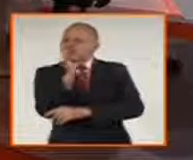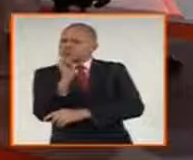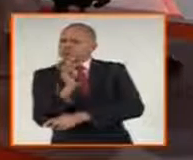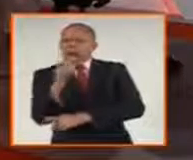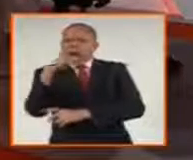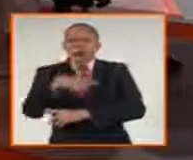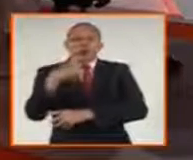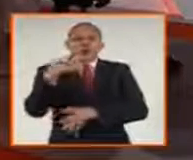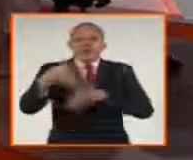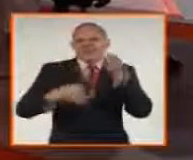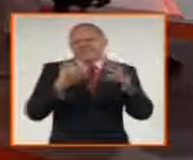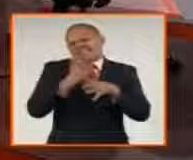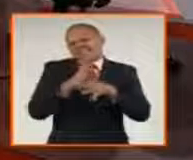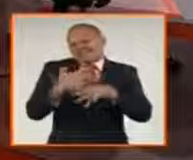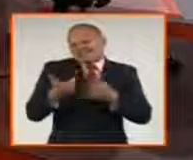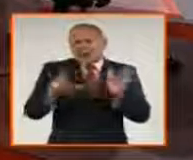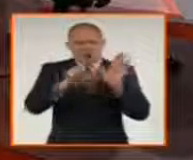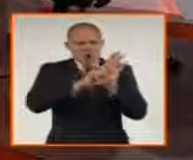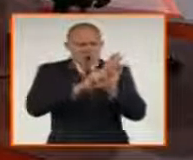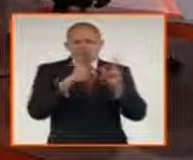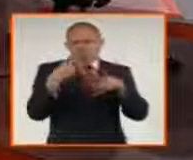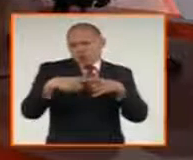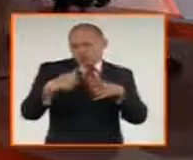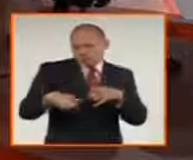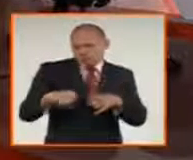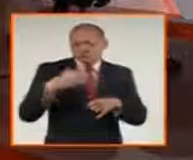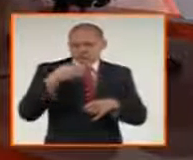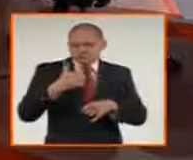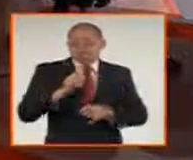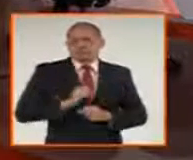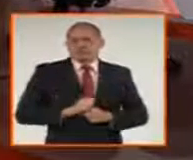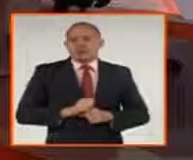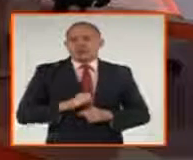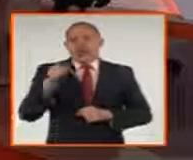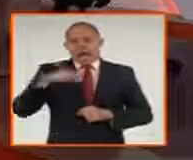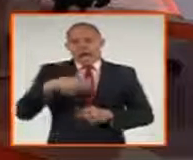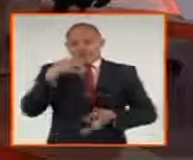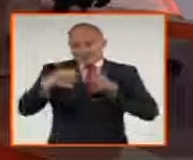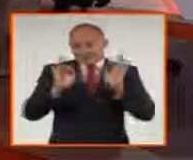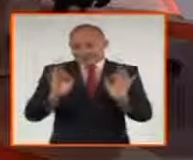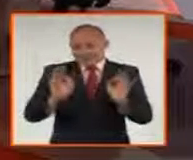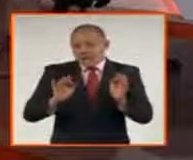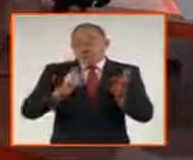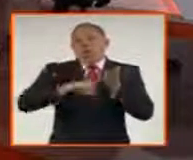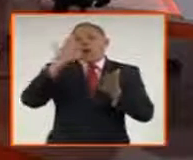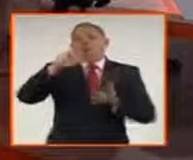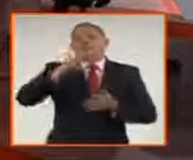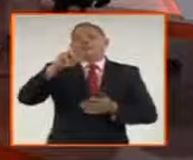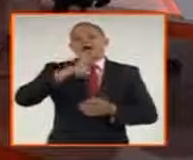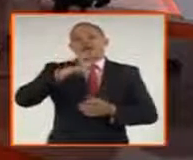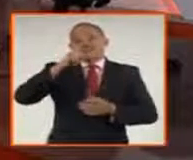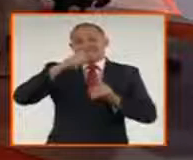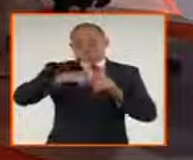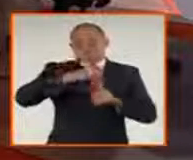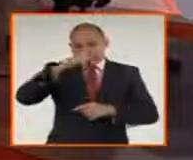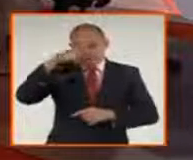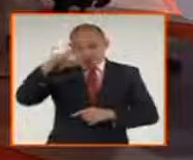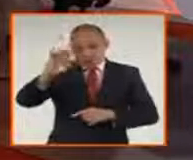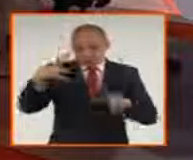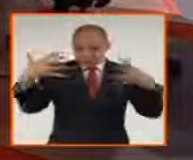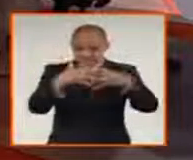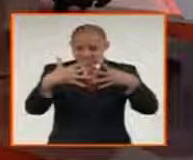propósito de esto que hablamos del parentesco y de los derechos y deberes, traer algunos de estos materiales hoy aquí para